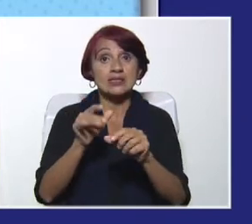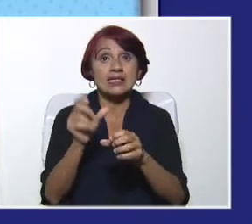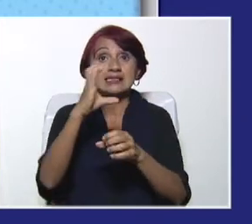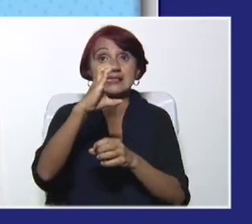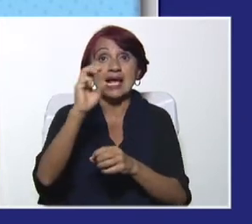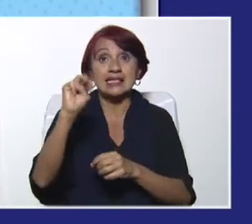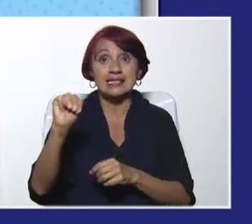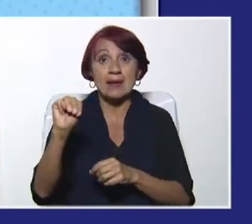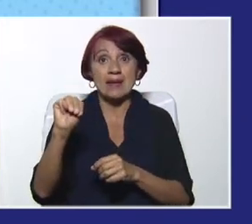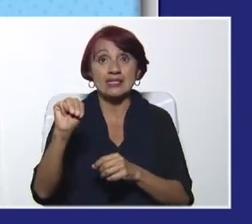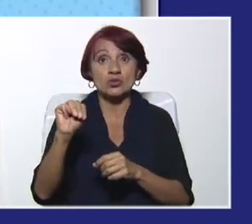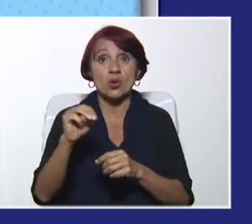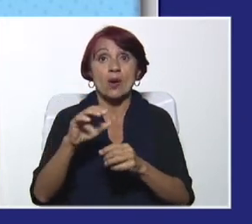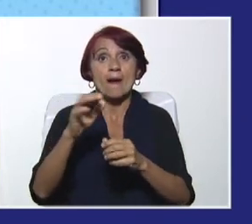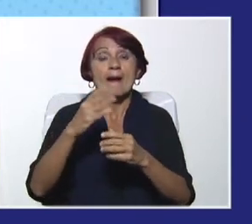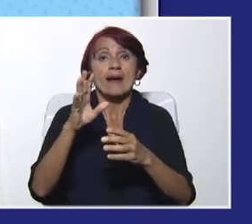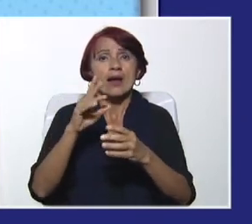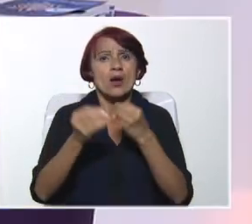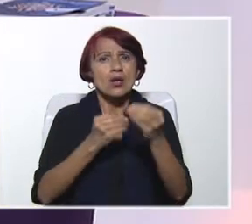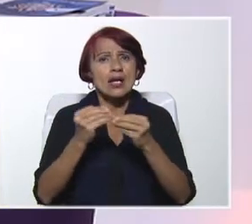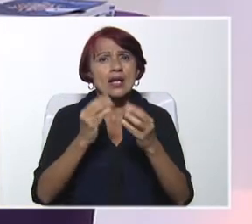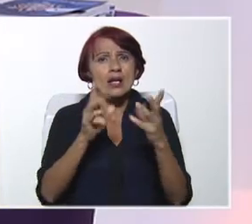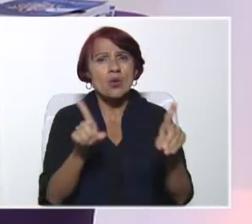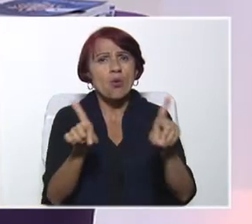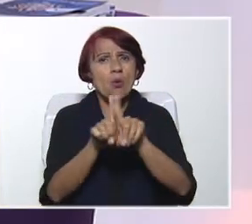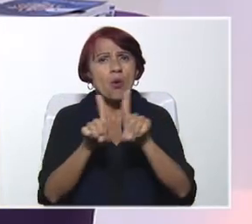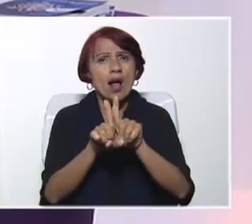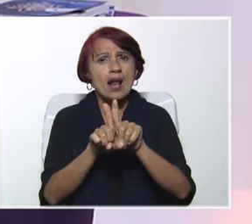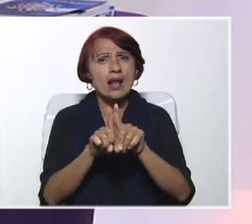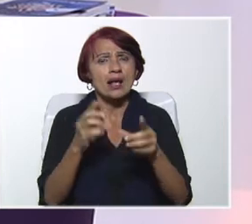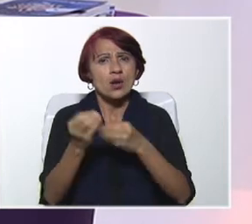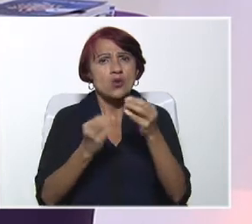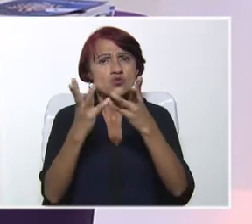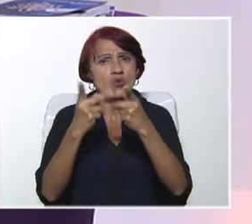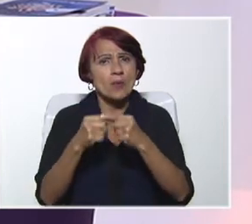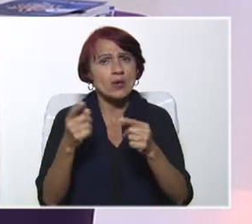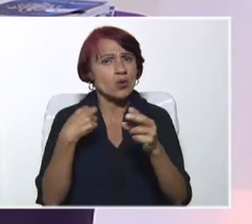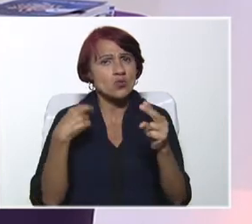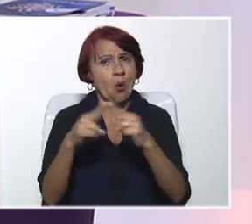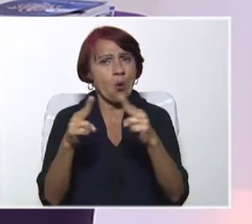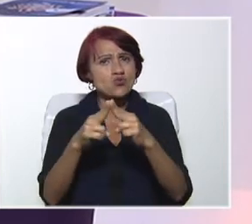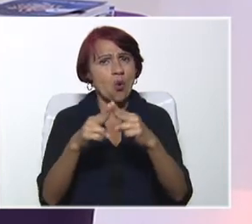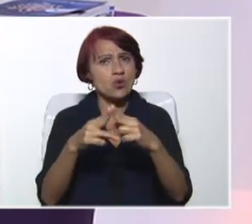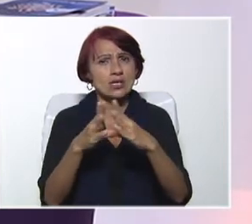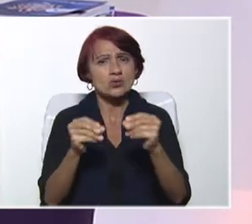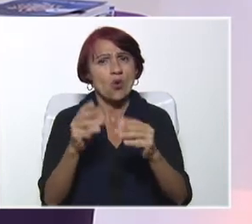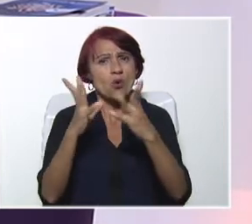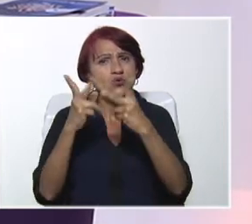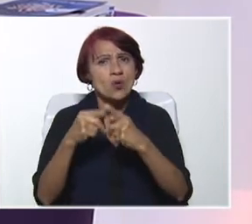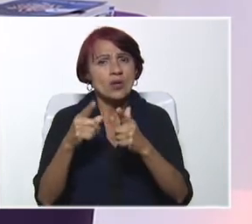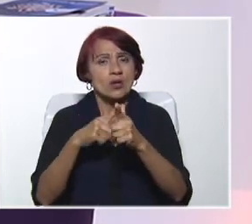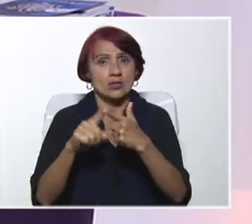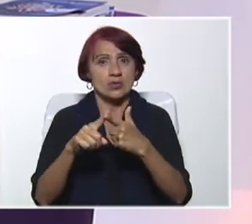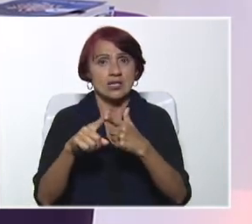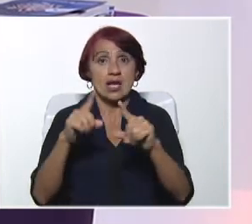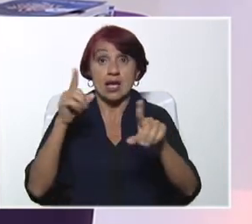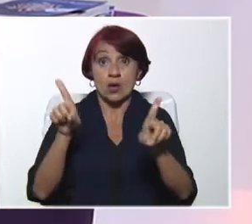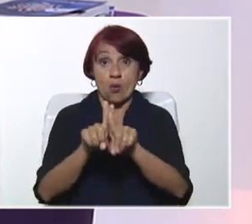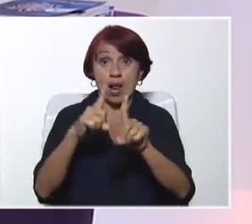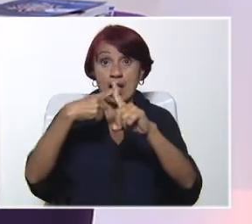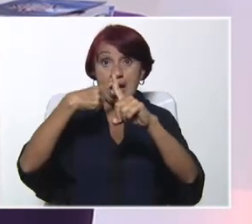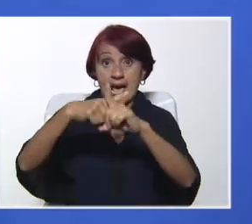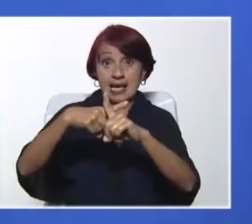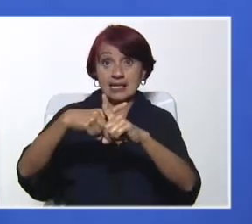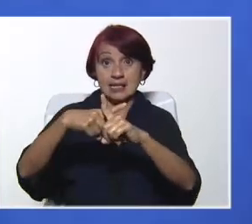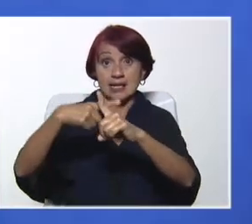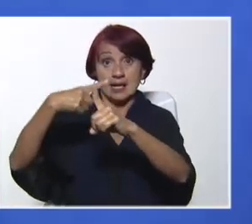la incógnita. Entonces lo colocamos en nuestro sistema como 14 es igual a X.